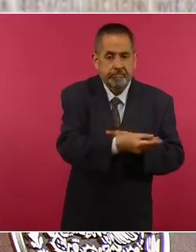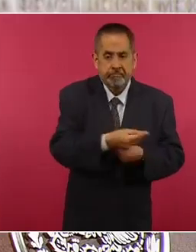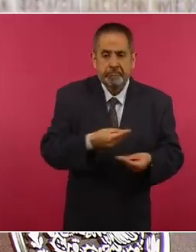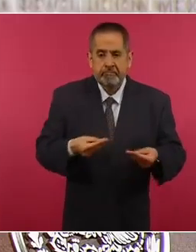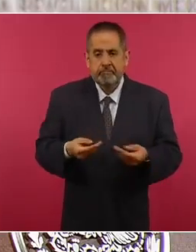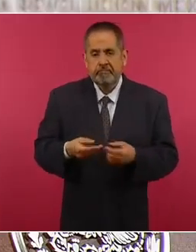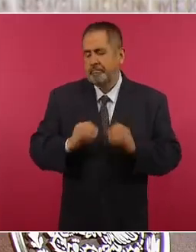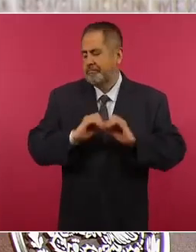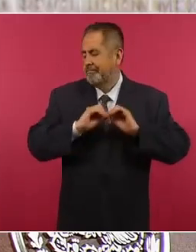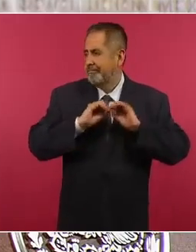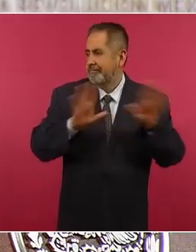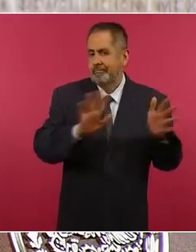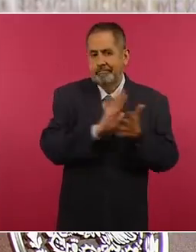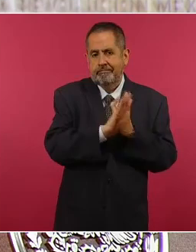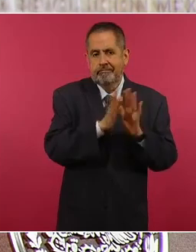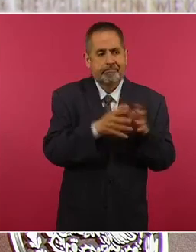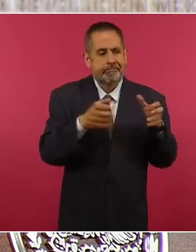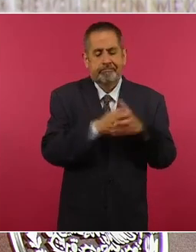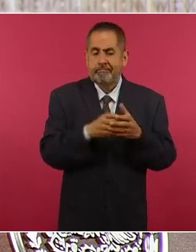Claro que sí.